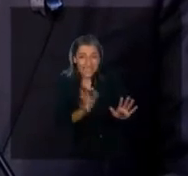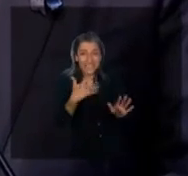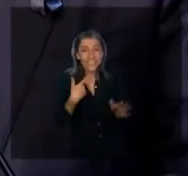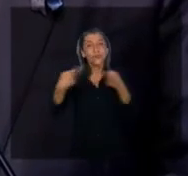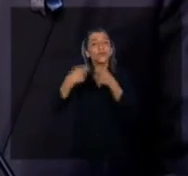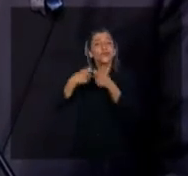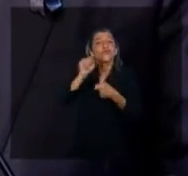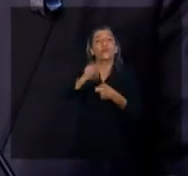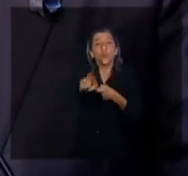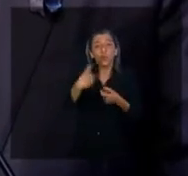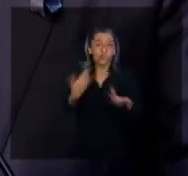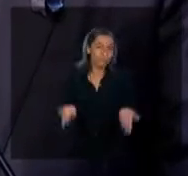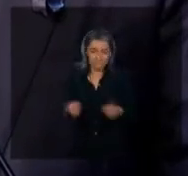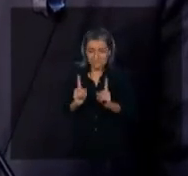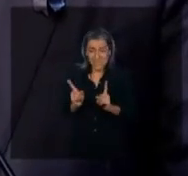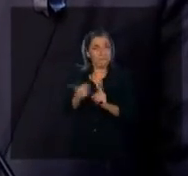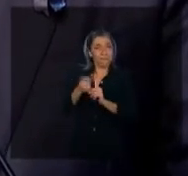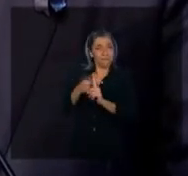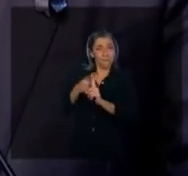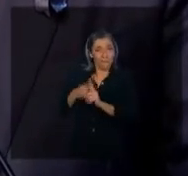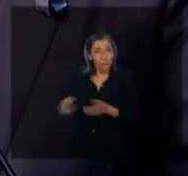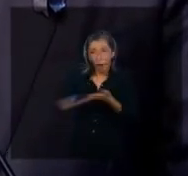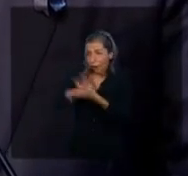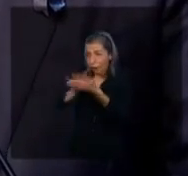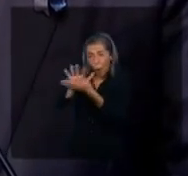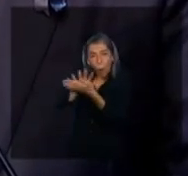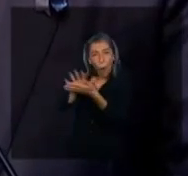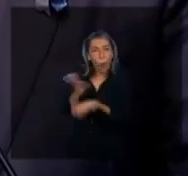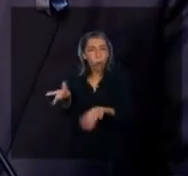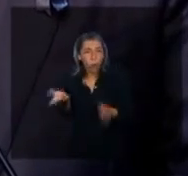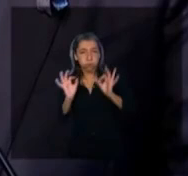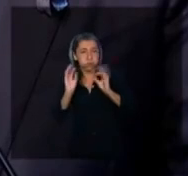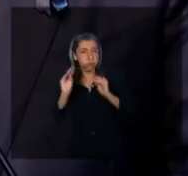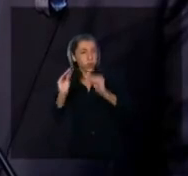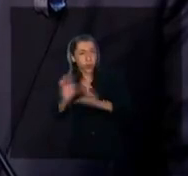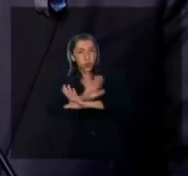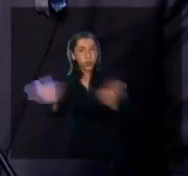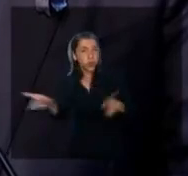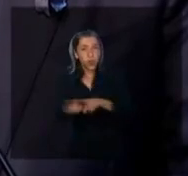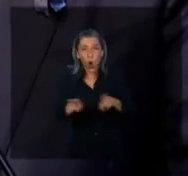corruptos si son delincuentes vos defendiste a